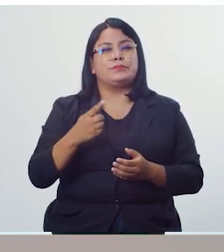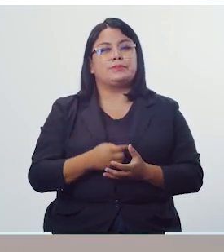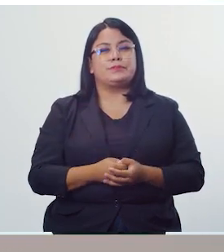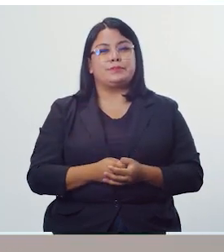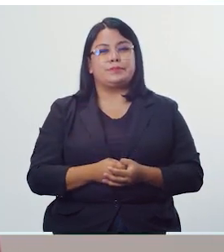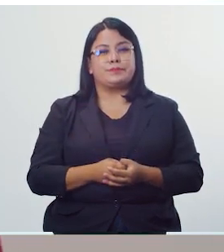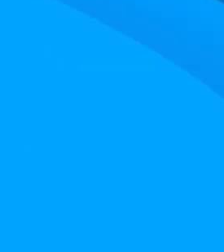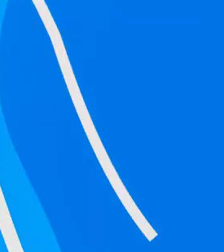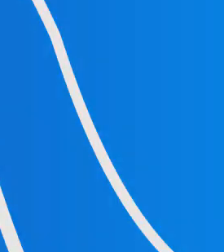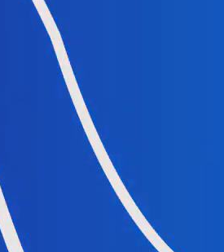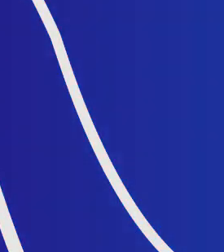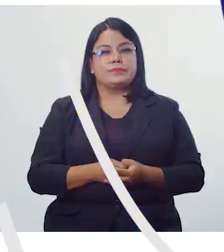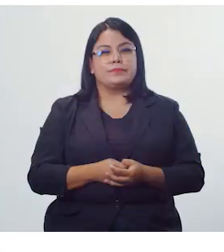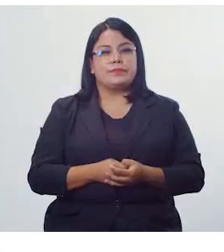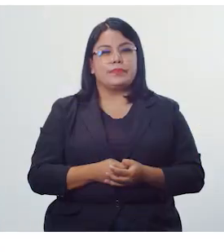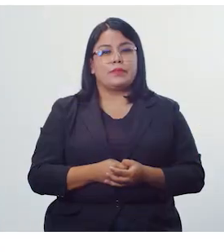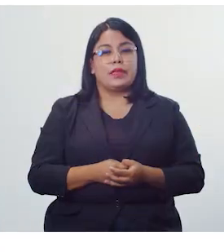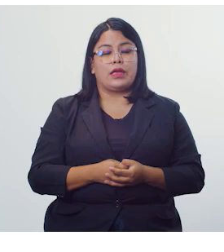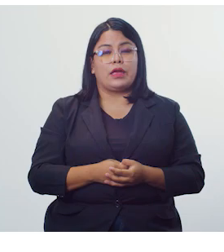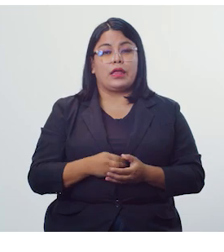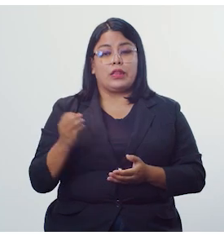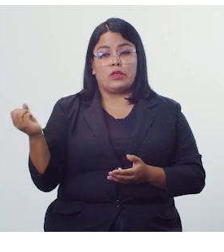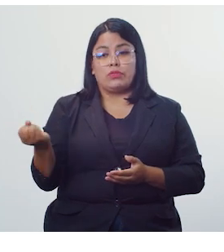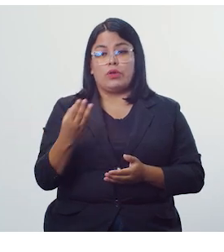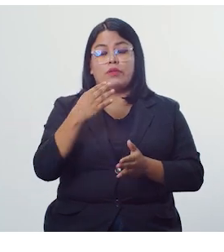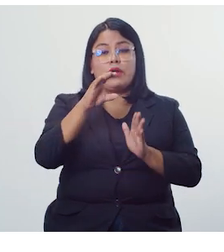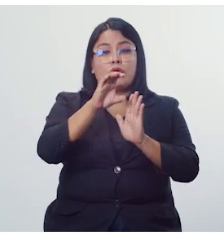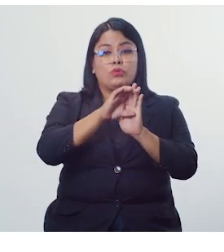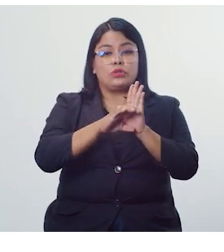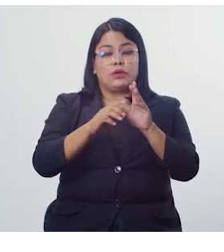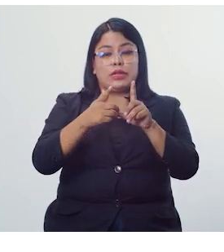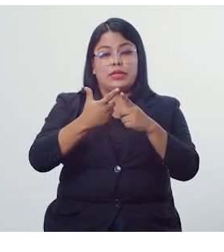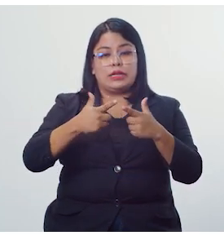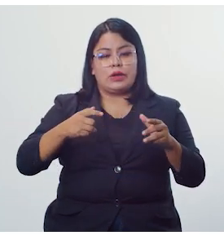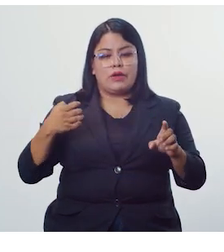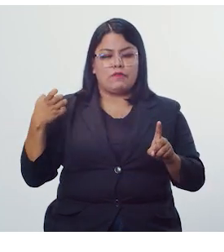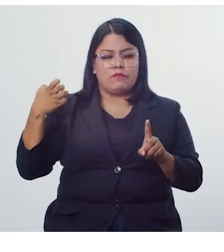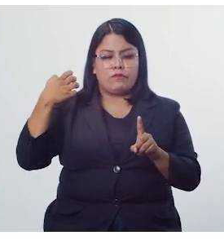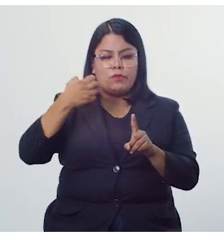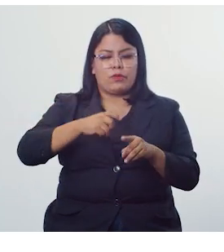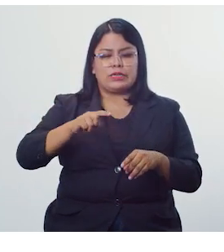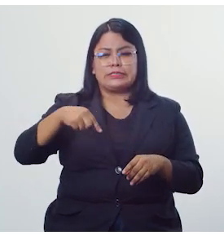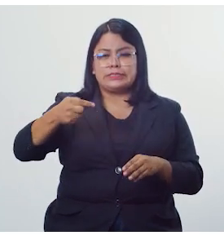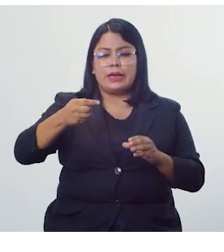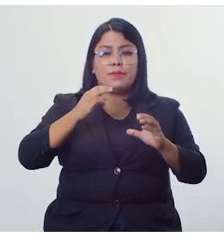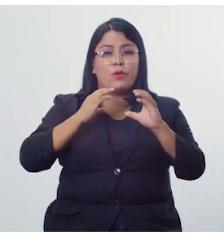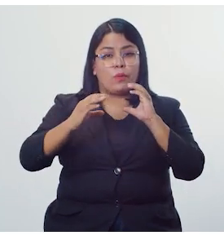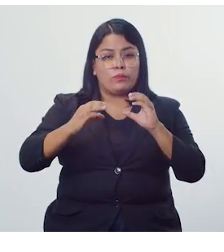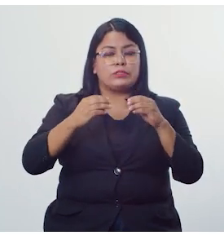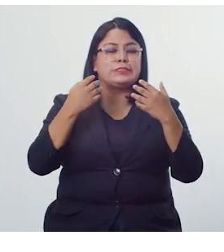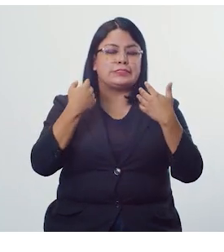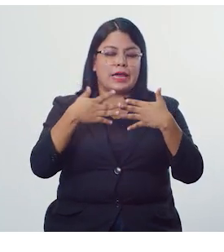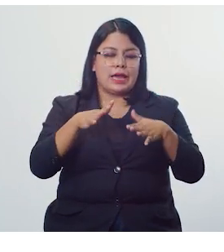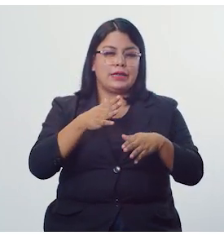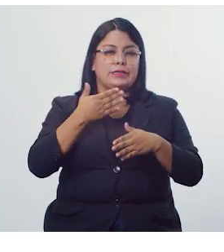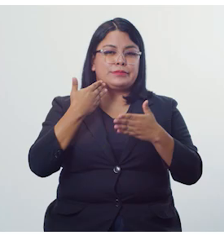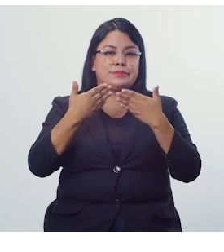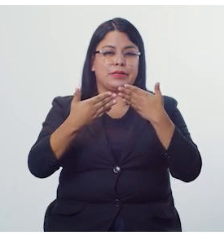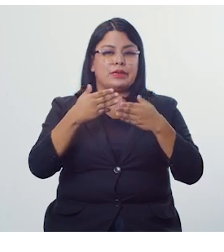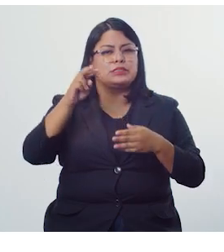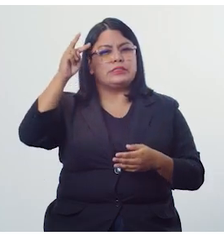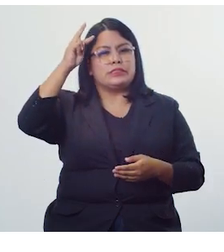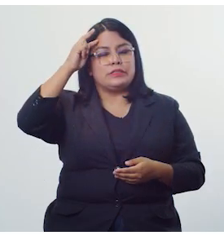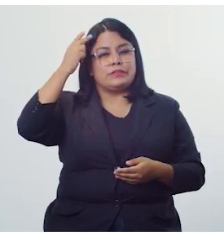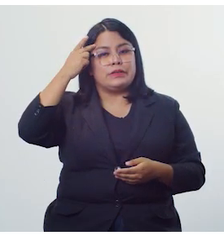siguiente. En la actualización curricular del lenguaje, el enfoque siempre es comunicativo, como ya lo dijimos. ¿Esto qué